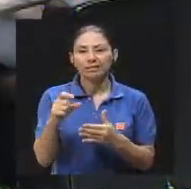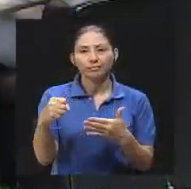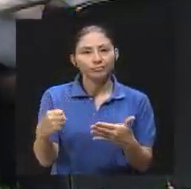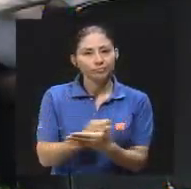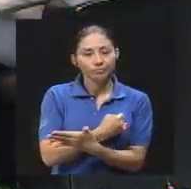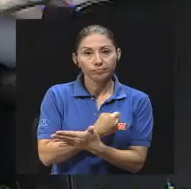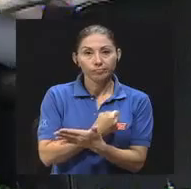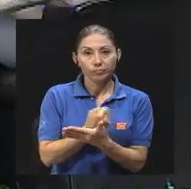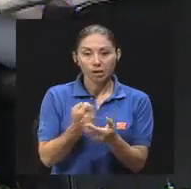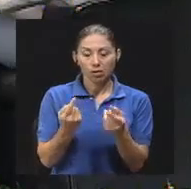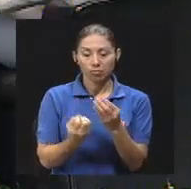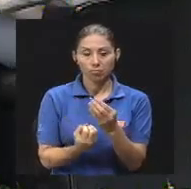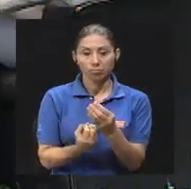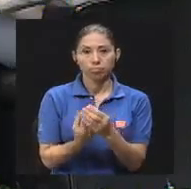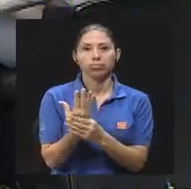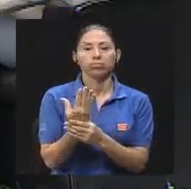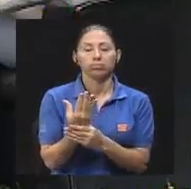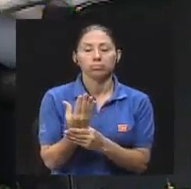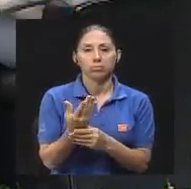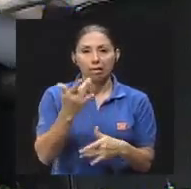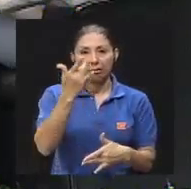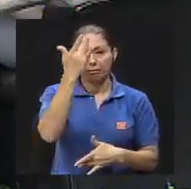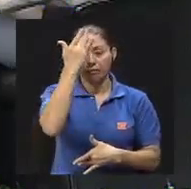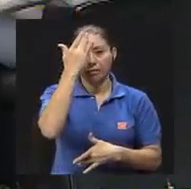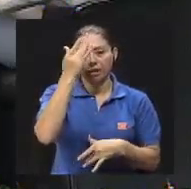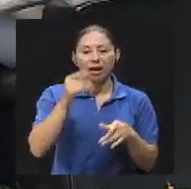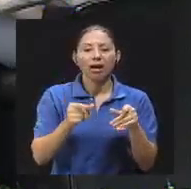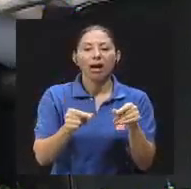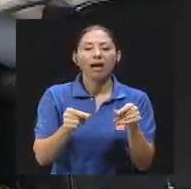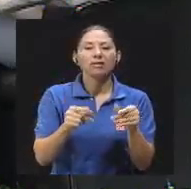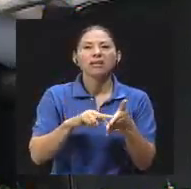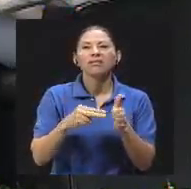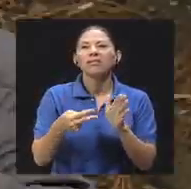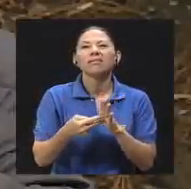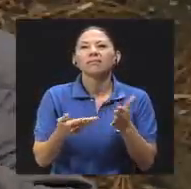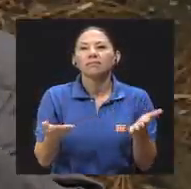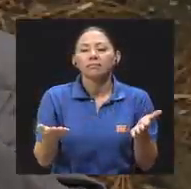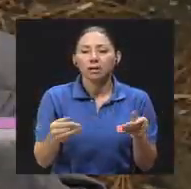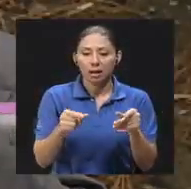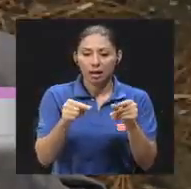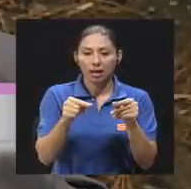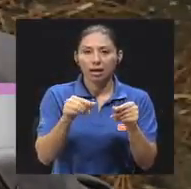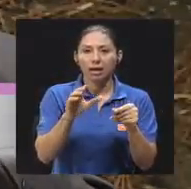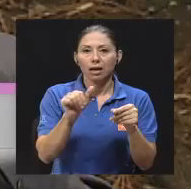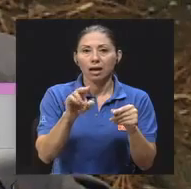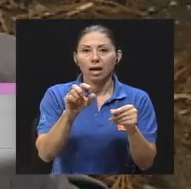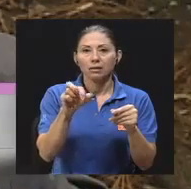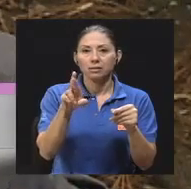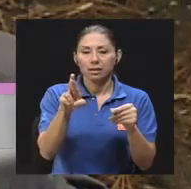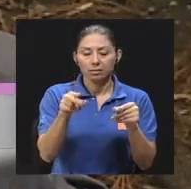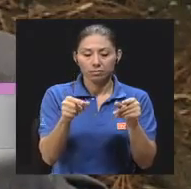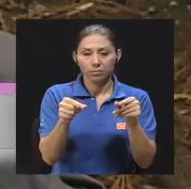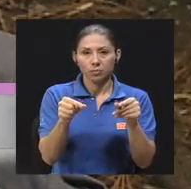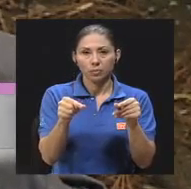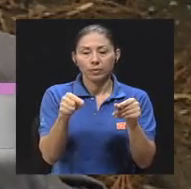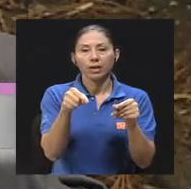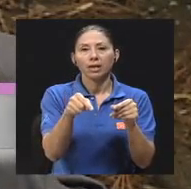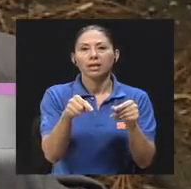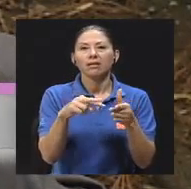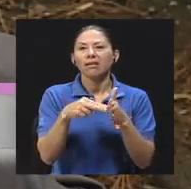Desgraciadamente, la causa del cáncer gástrico y ¿qué es un cáncer? Un cáncer es dentro de este órgano,